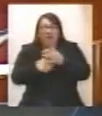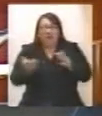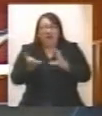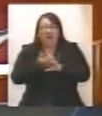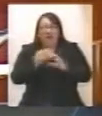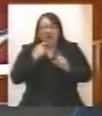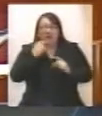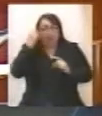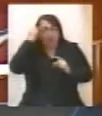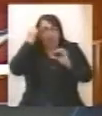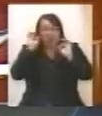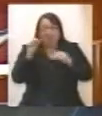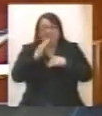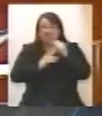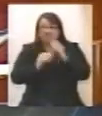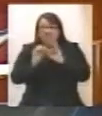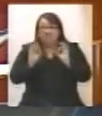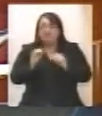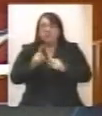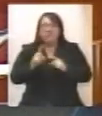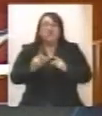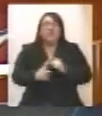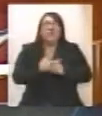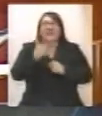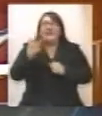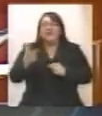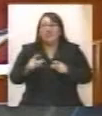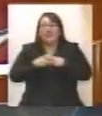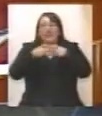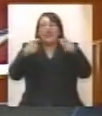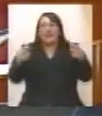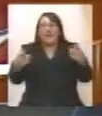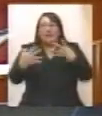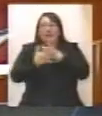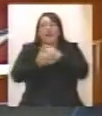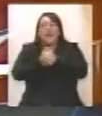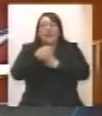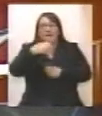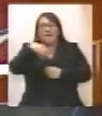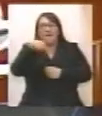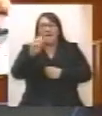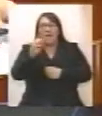técnico para la construcción de un tercer megapenal en Moquegua.